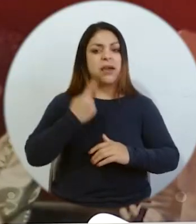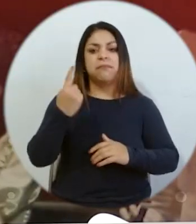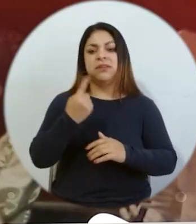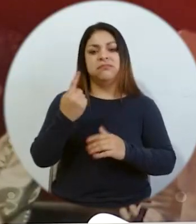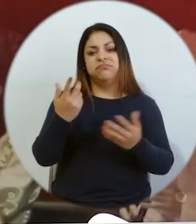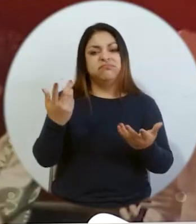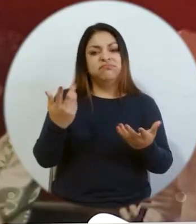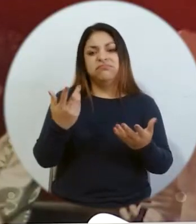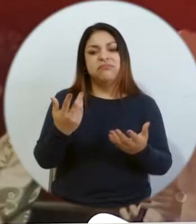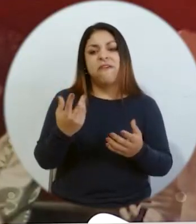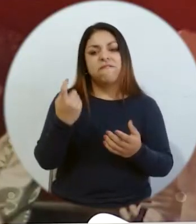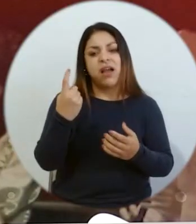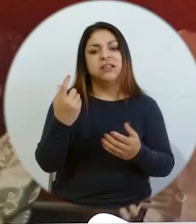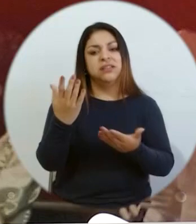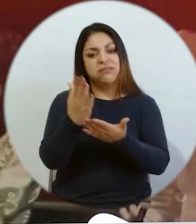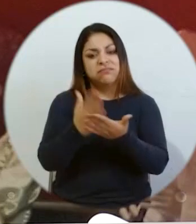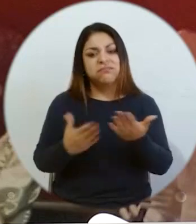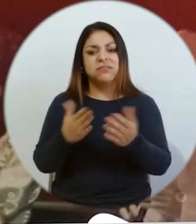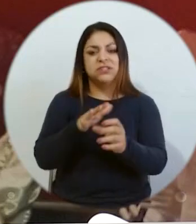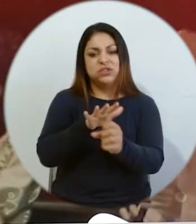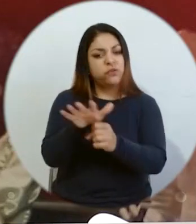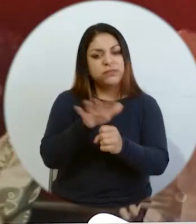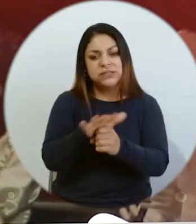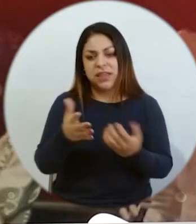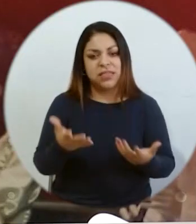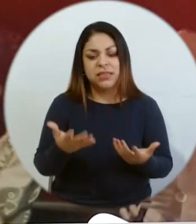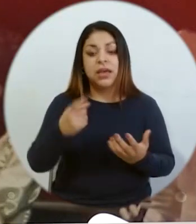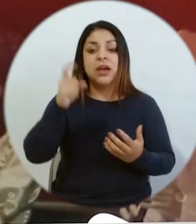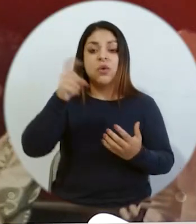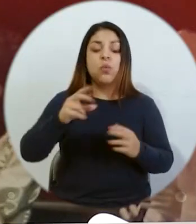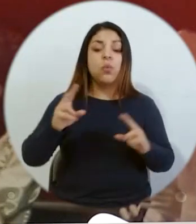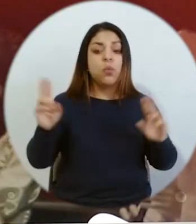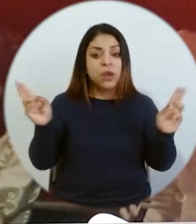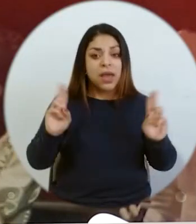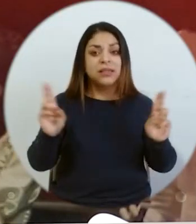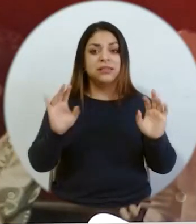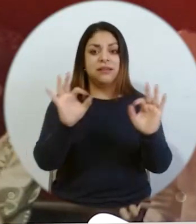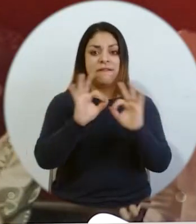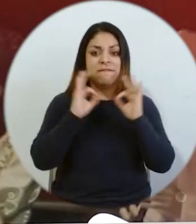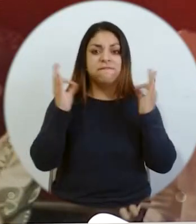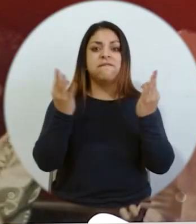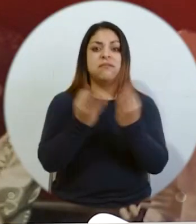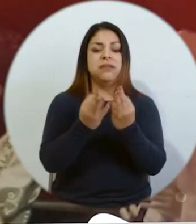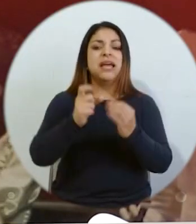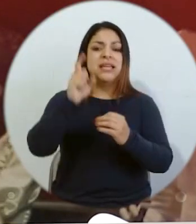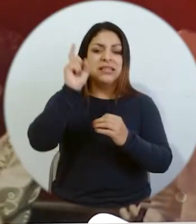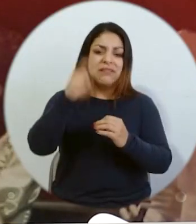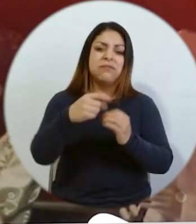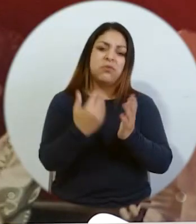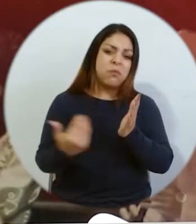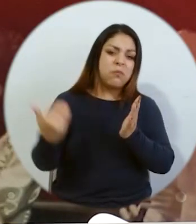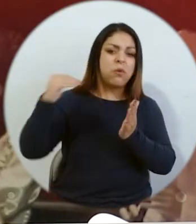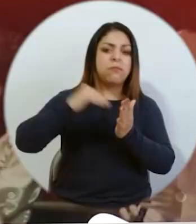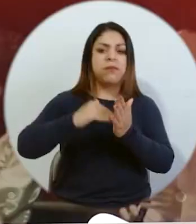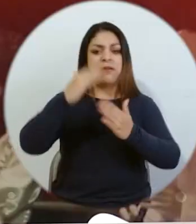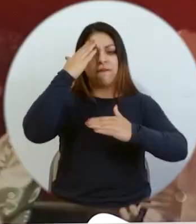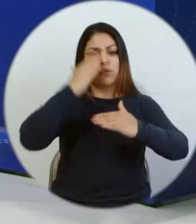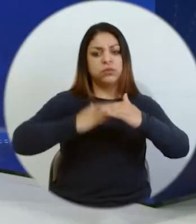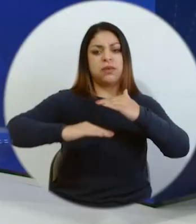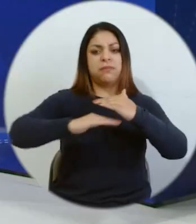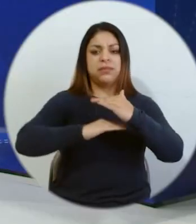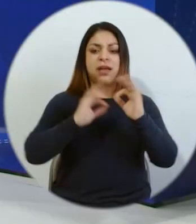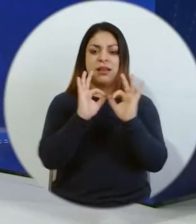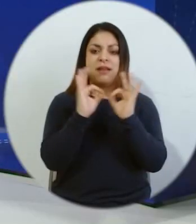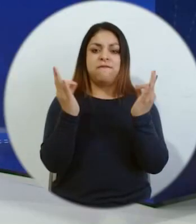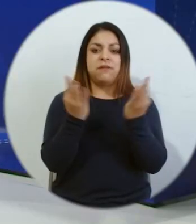siempre insuficiente. Ocupamos a la familia con urgencia de vuelta como el pilar fundamental de la sociedad.